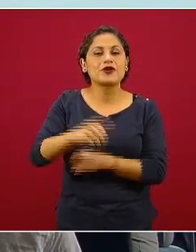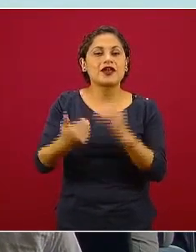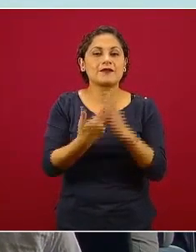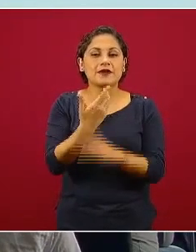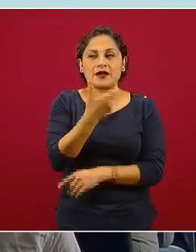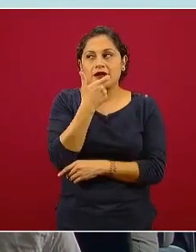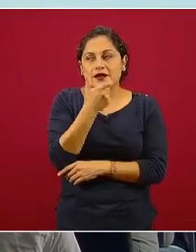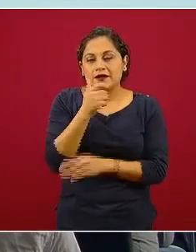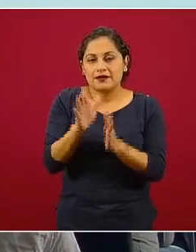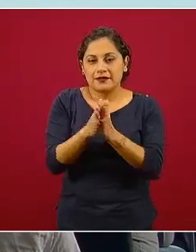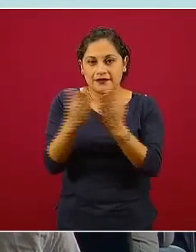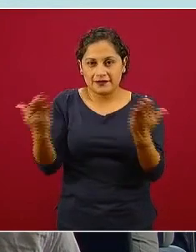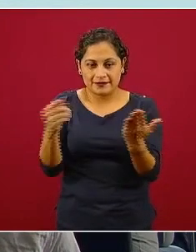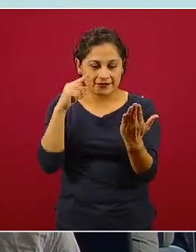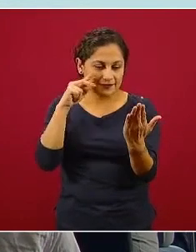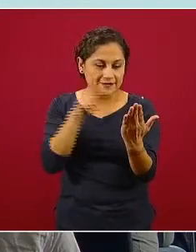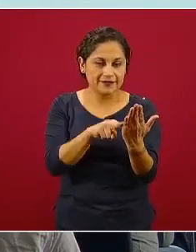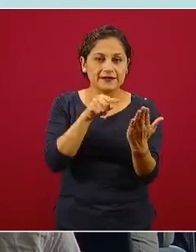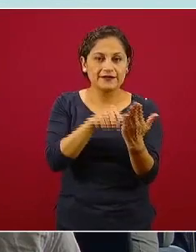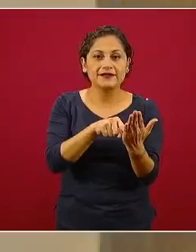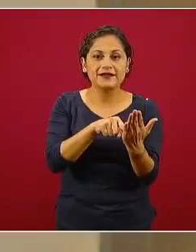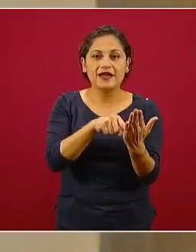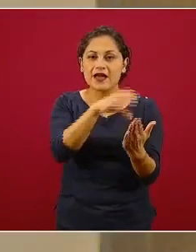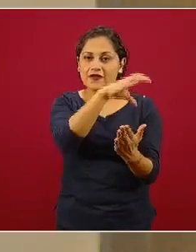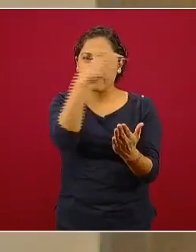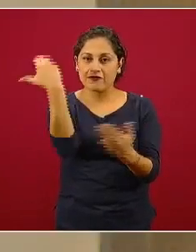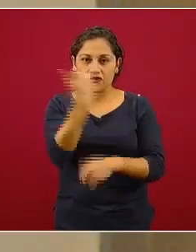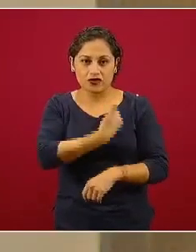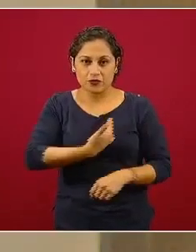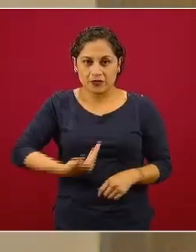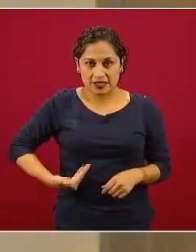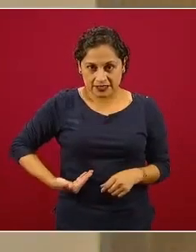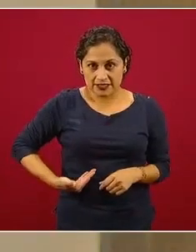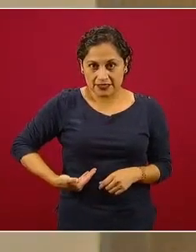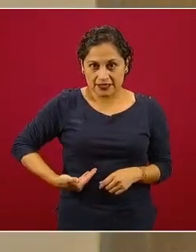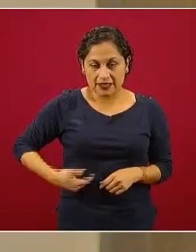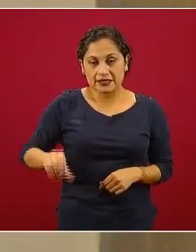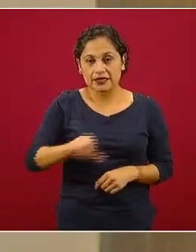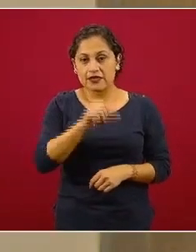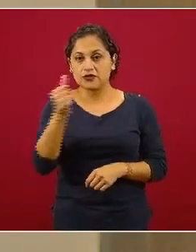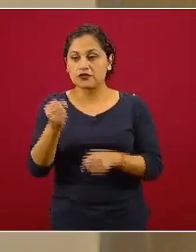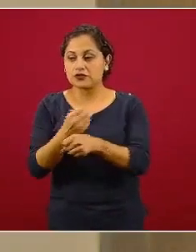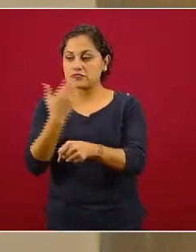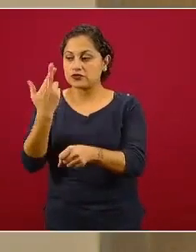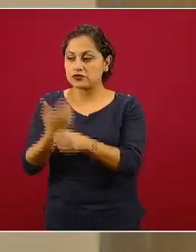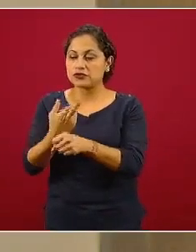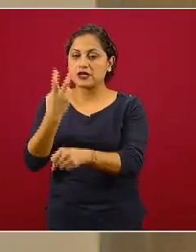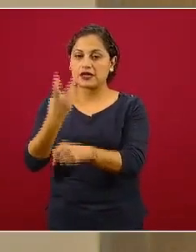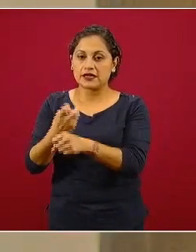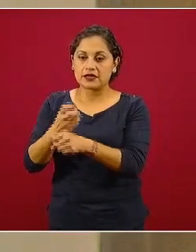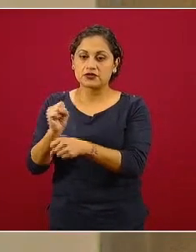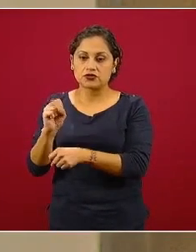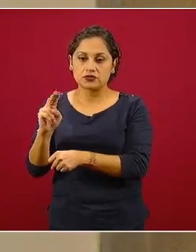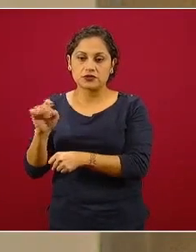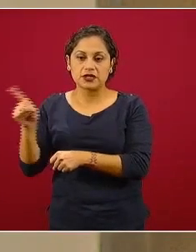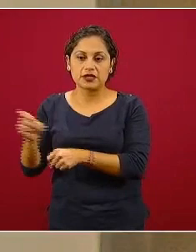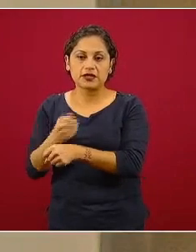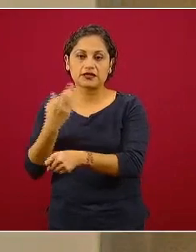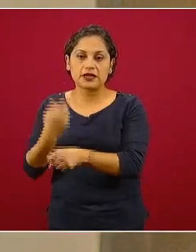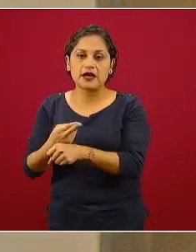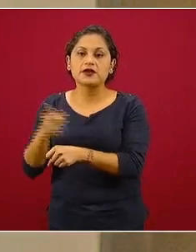donde sale una foto del presidente y sale una foto del subsecretario de Prevención y Promoción y dice, uno lo niega, el otro lo